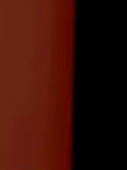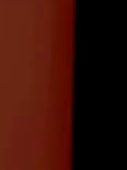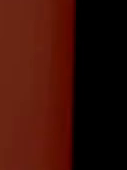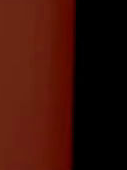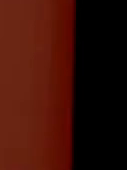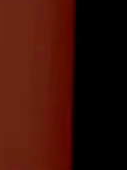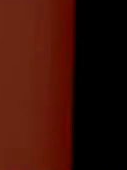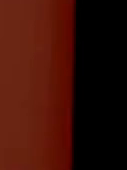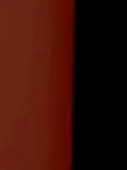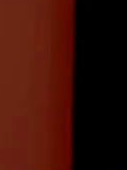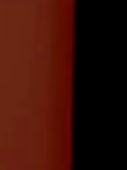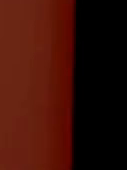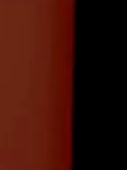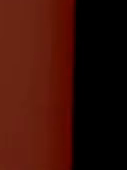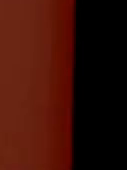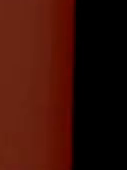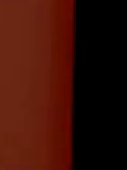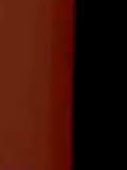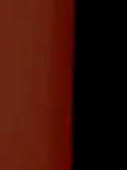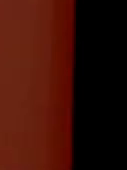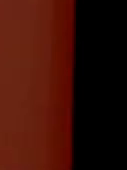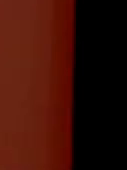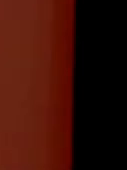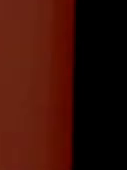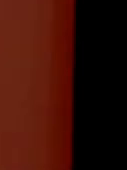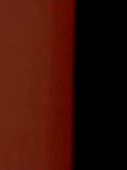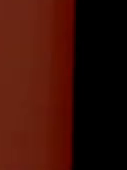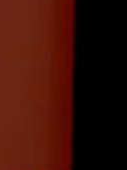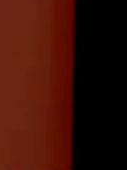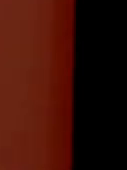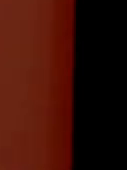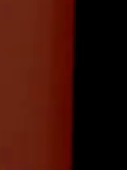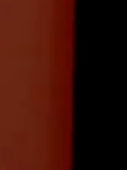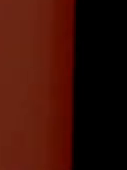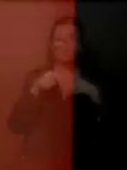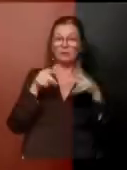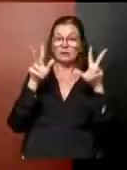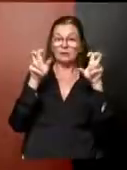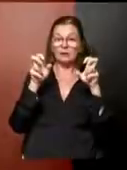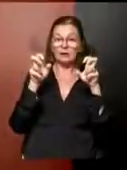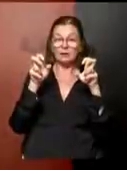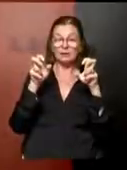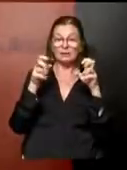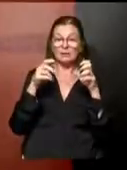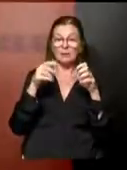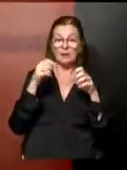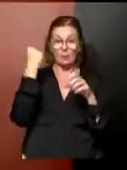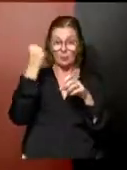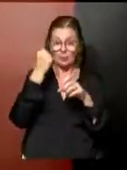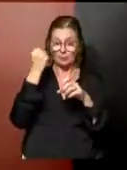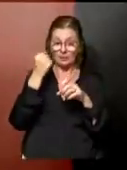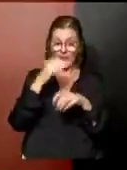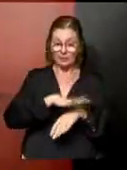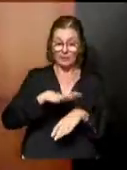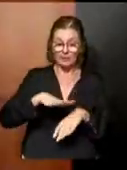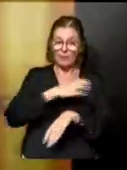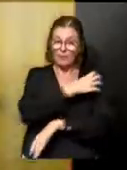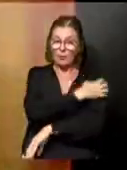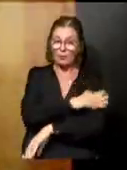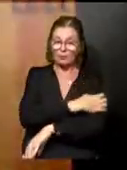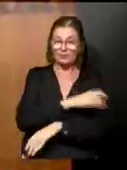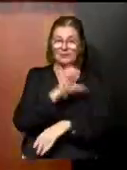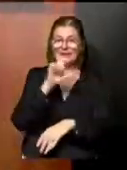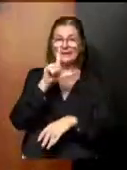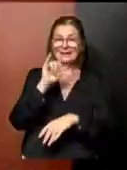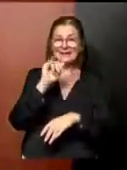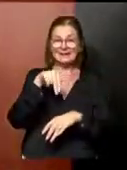Tres minutitos pasan de las 9 de la noche y recibimos para seguir hablando de este gran tema, pobreza con énfasis en pobreza infantil, a Elina